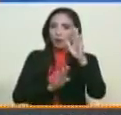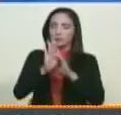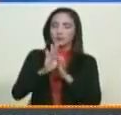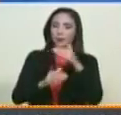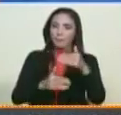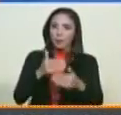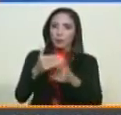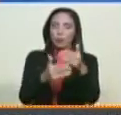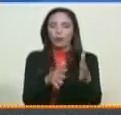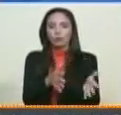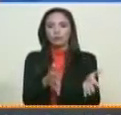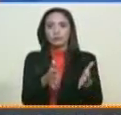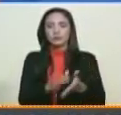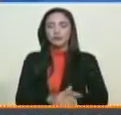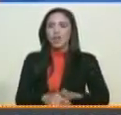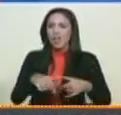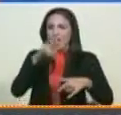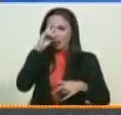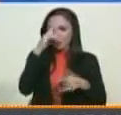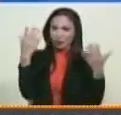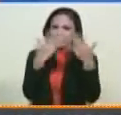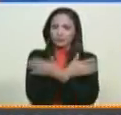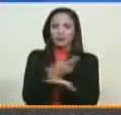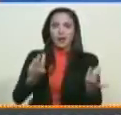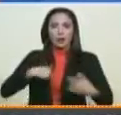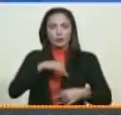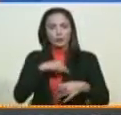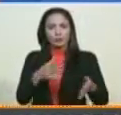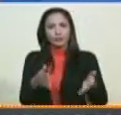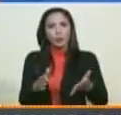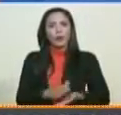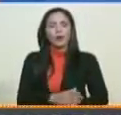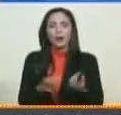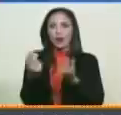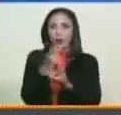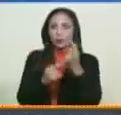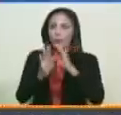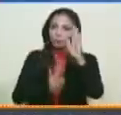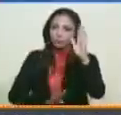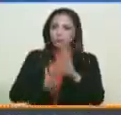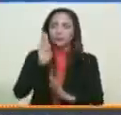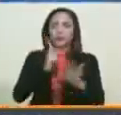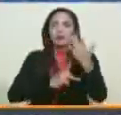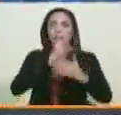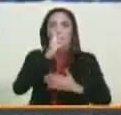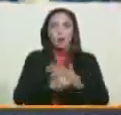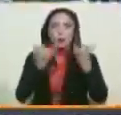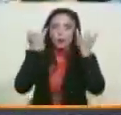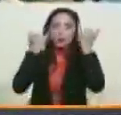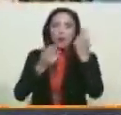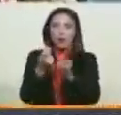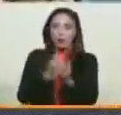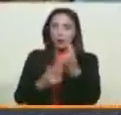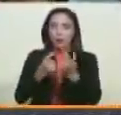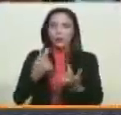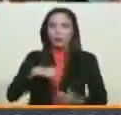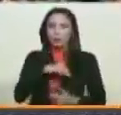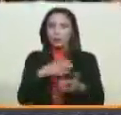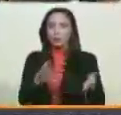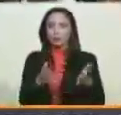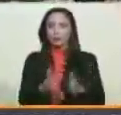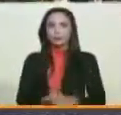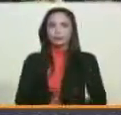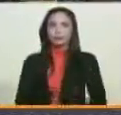el terreno, y no tenemos duda de que vamos a vencer la guerra económica con este programa de recuperación.